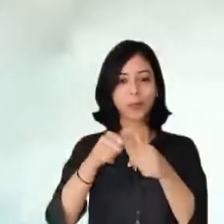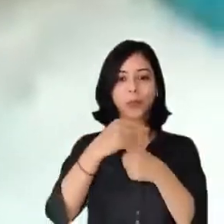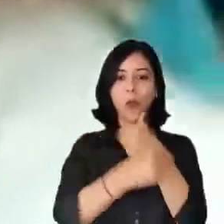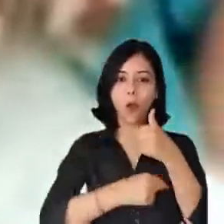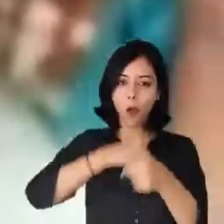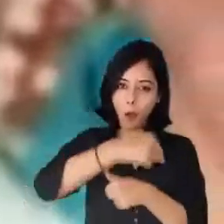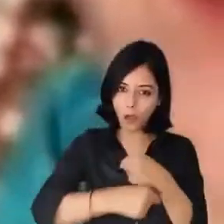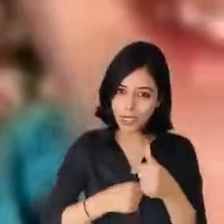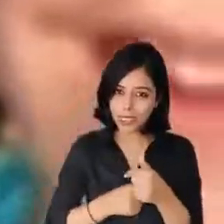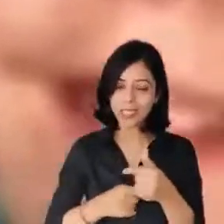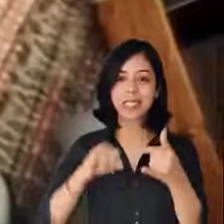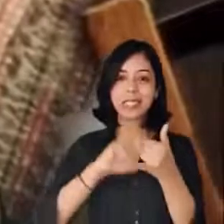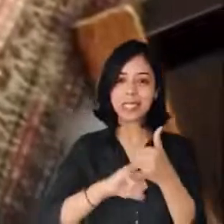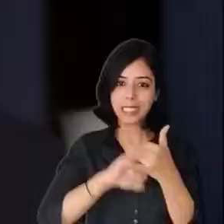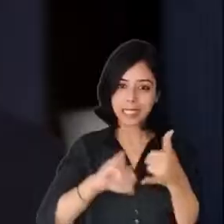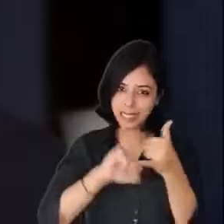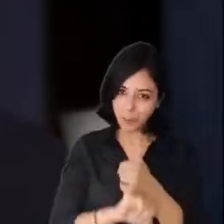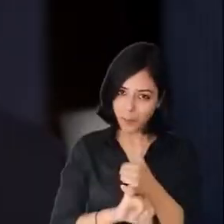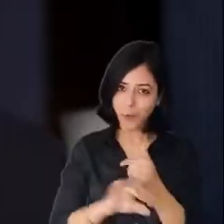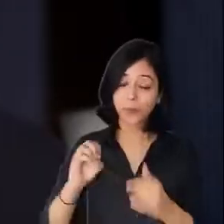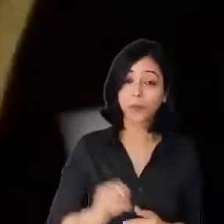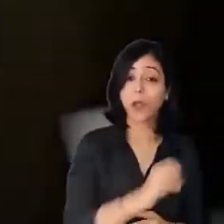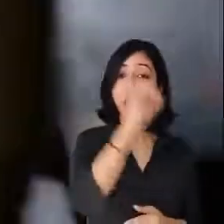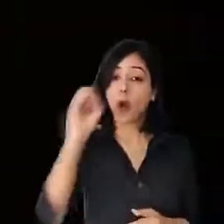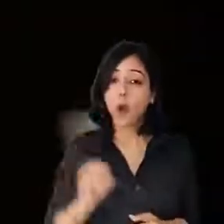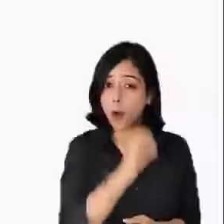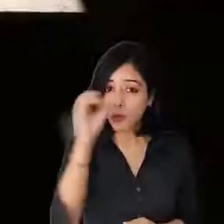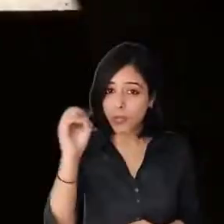Era una joven de 1,50 m y 42 kilogramos, de 13 años.